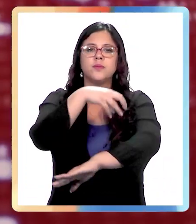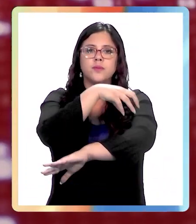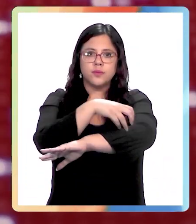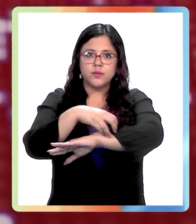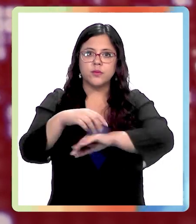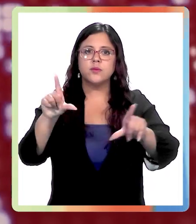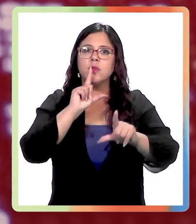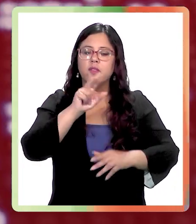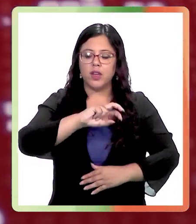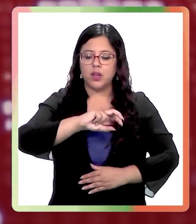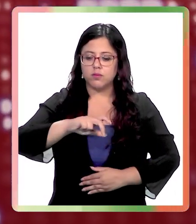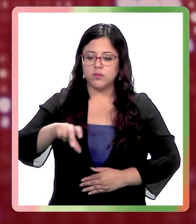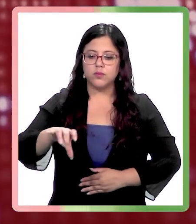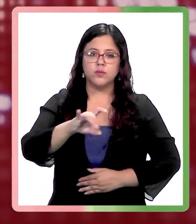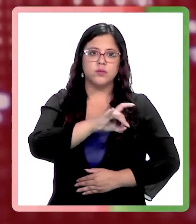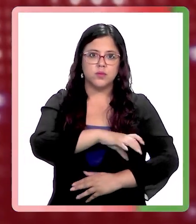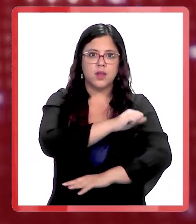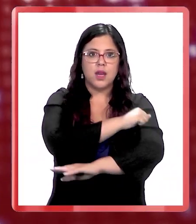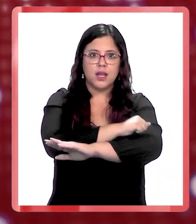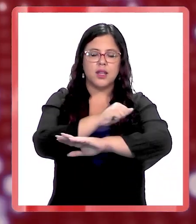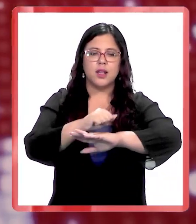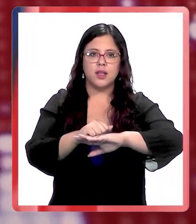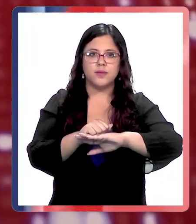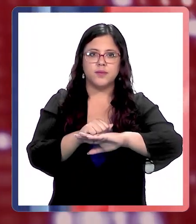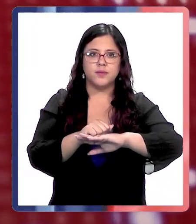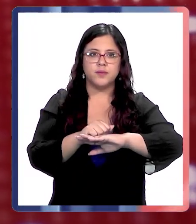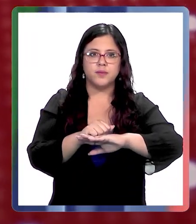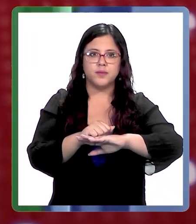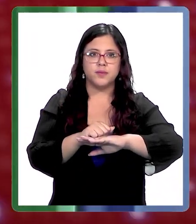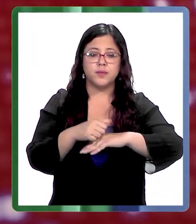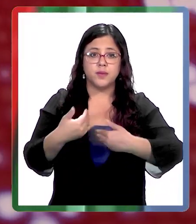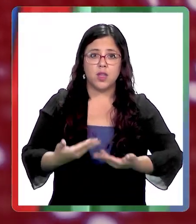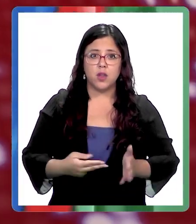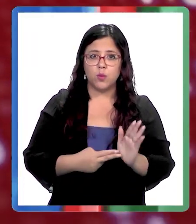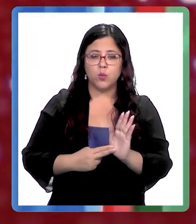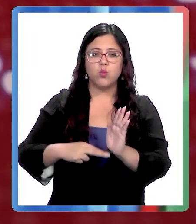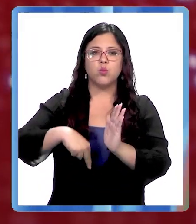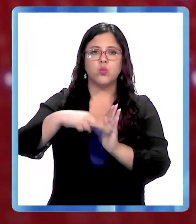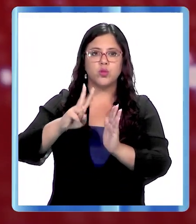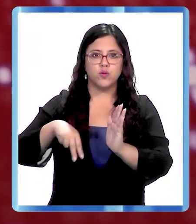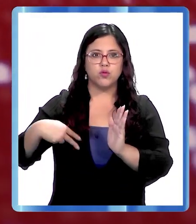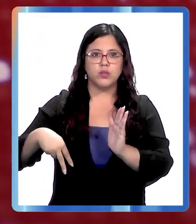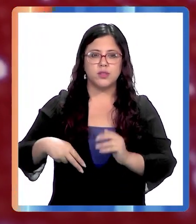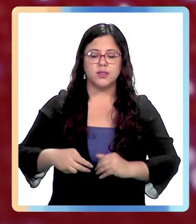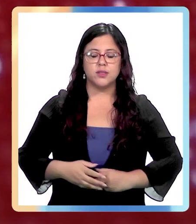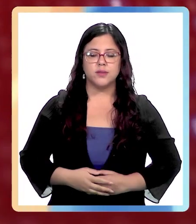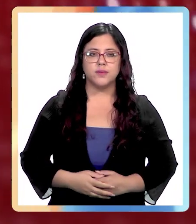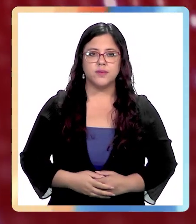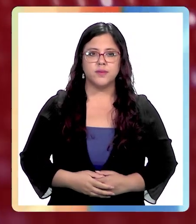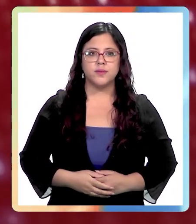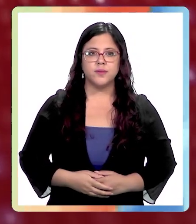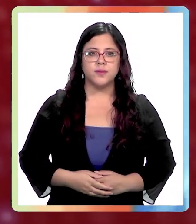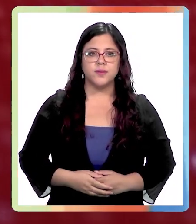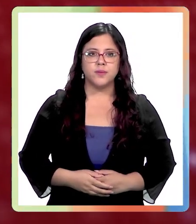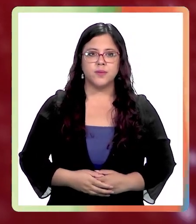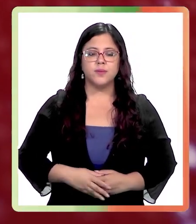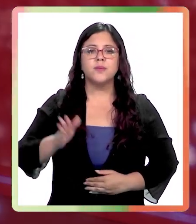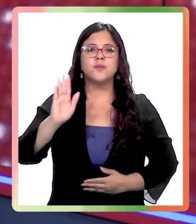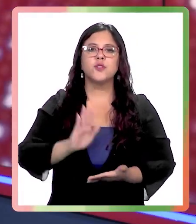Asociación Regional de Canales de Televisión de Señal Abierta de Chile, Arcatel, presenta Portavoz